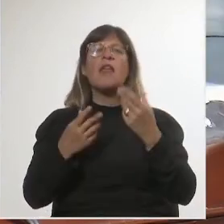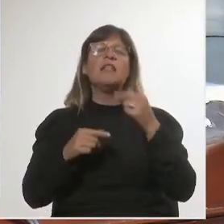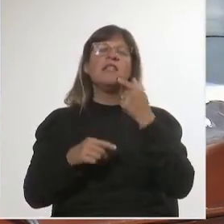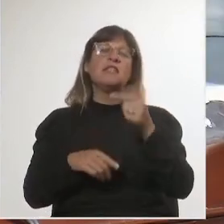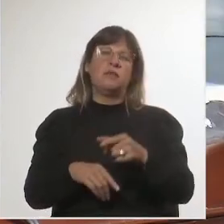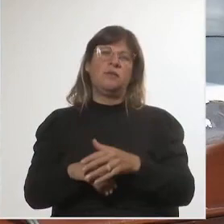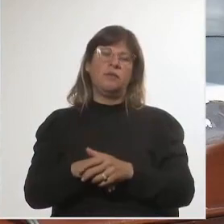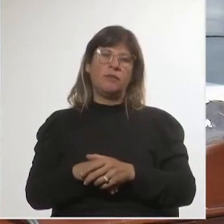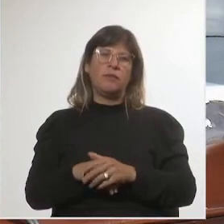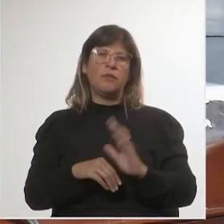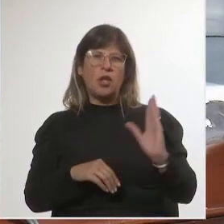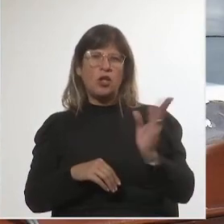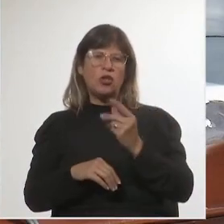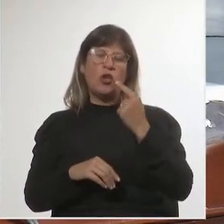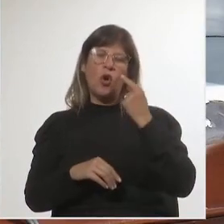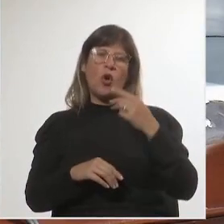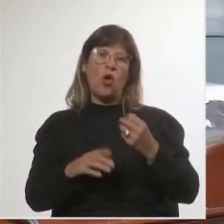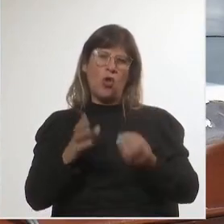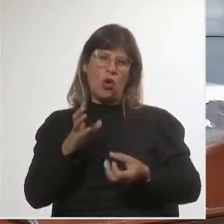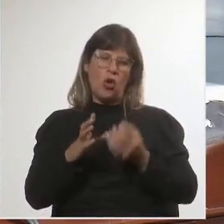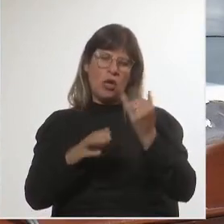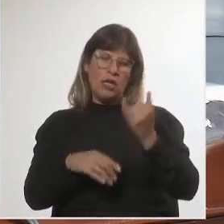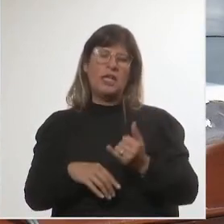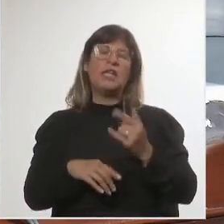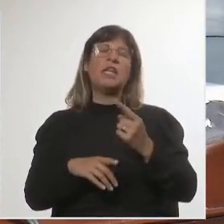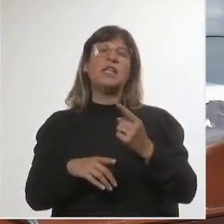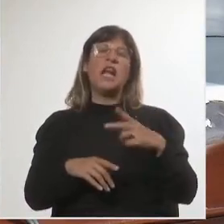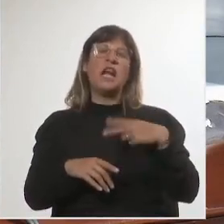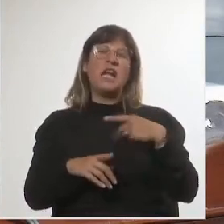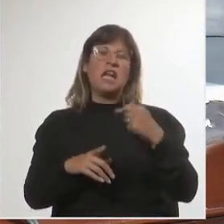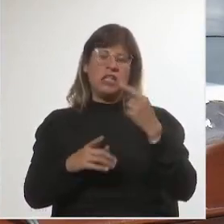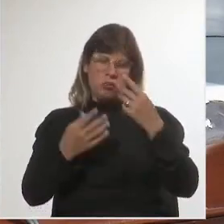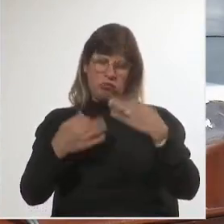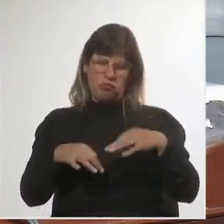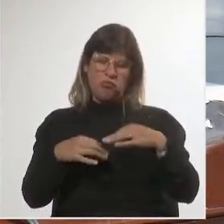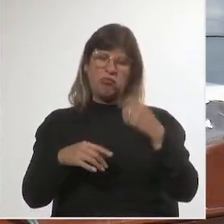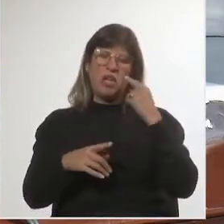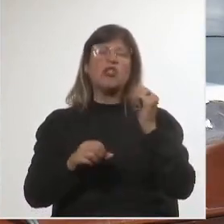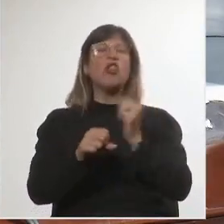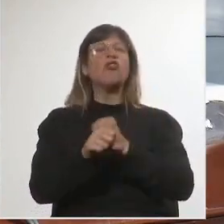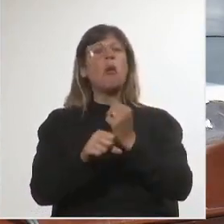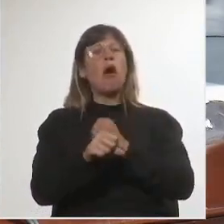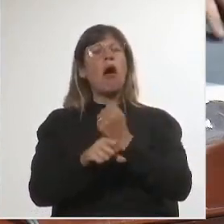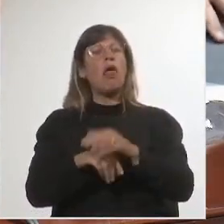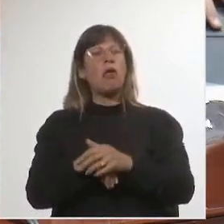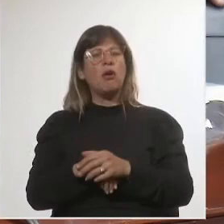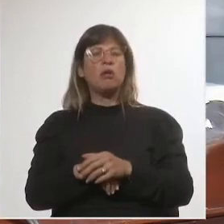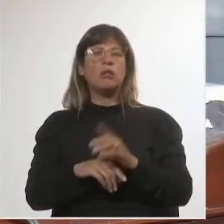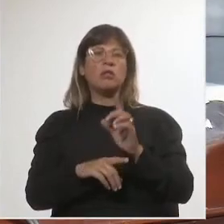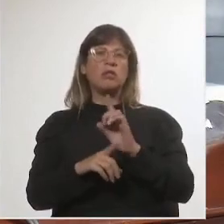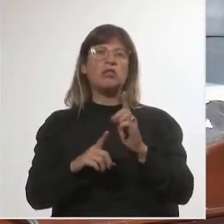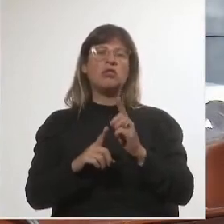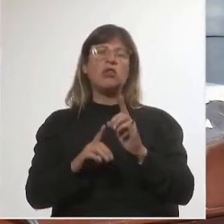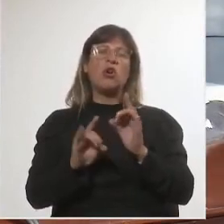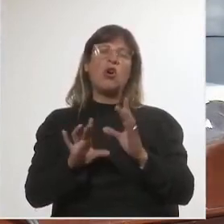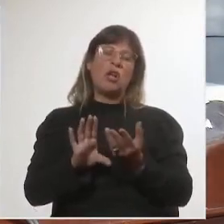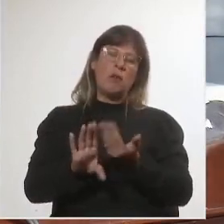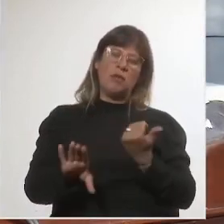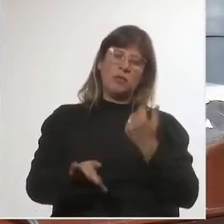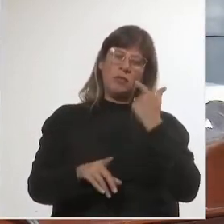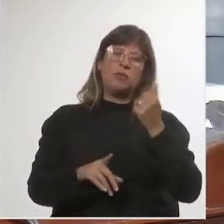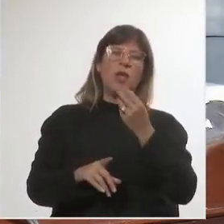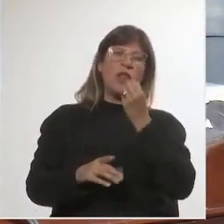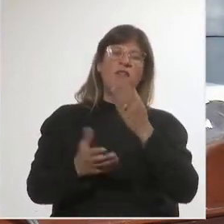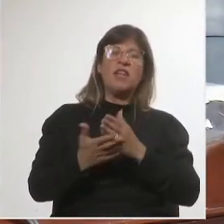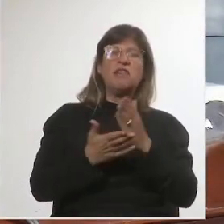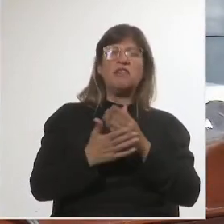Génesis. Todos los que crean riqueza genuina son trabajadores y solo se excluye a quienes obtienen los beneficios